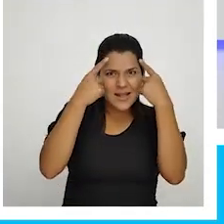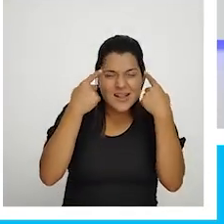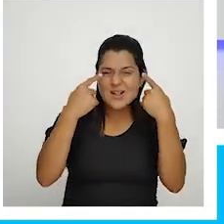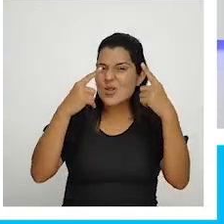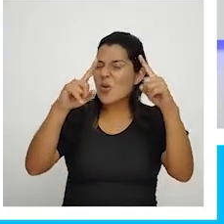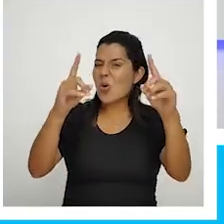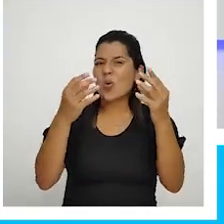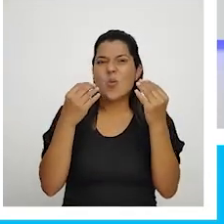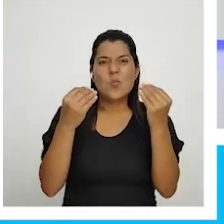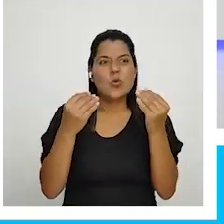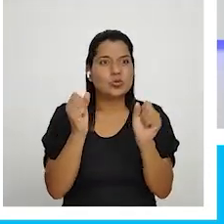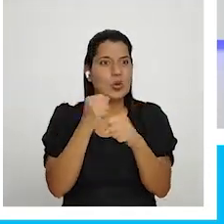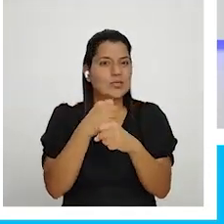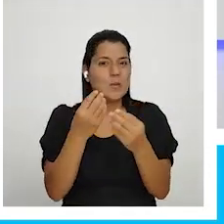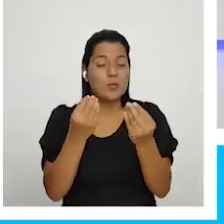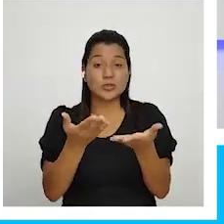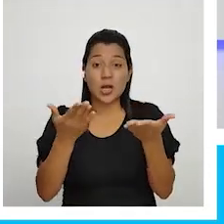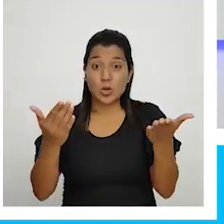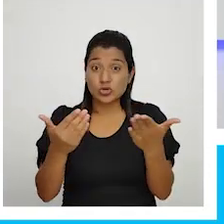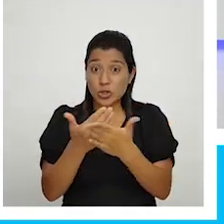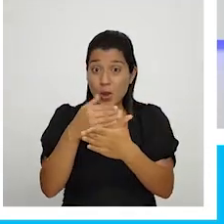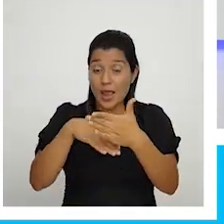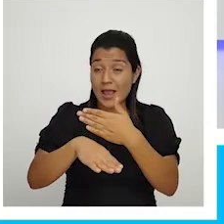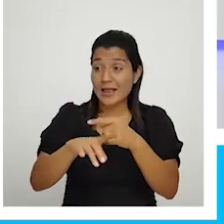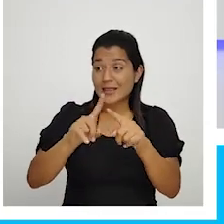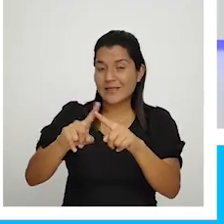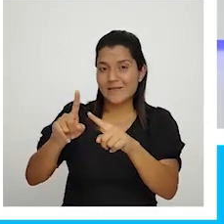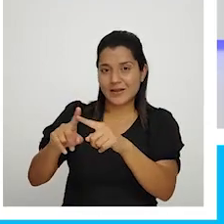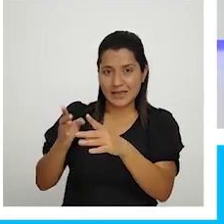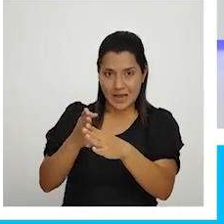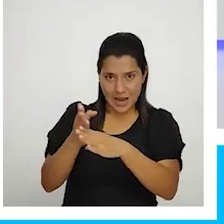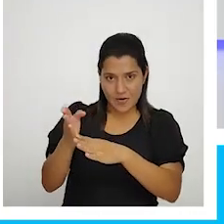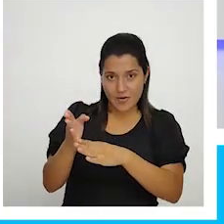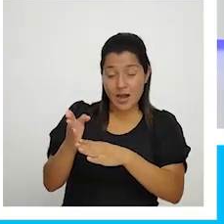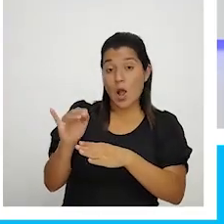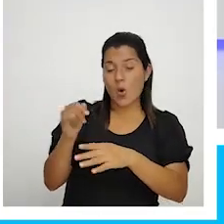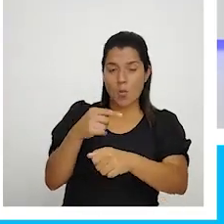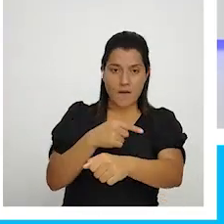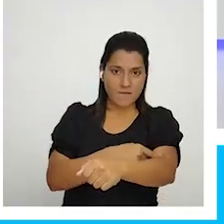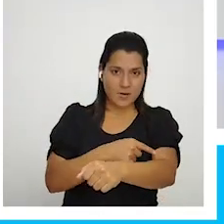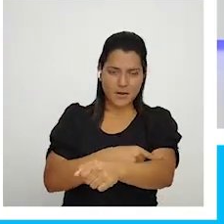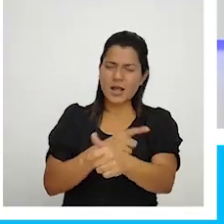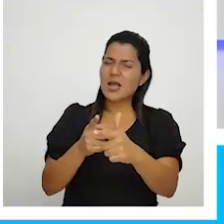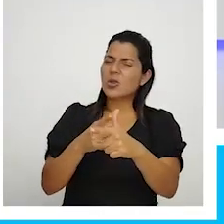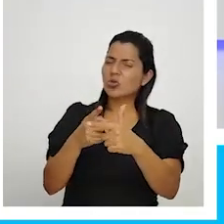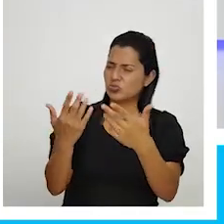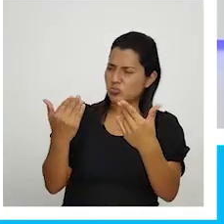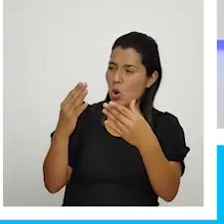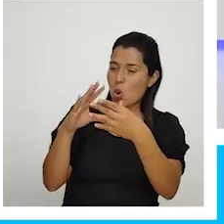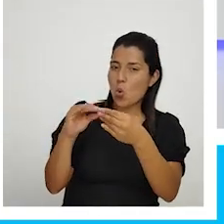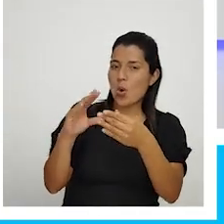está haciendo cosas nuevas en diferentes carreras, como es en el caso de la enfermería. Así que contanos un poco